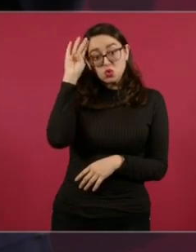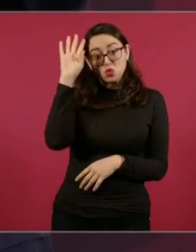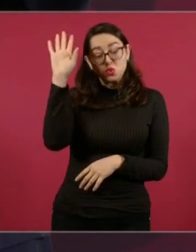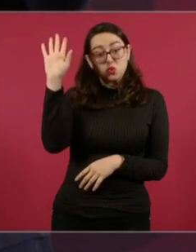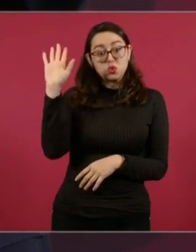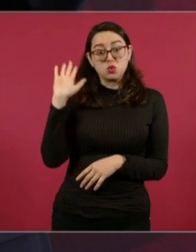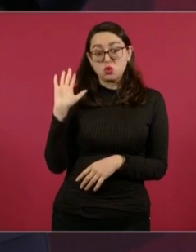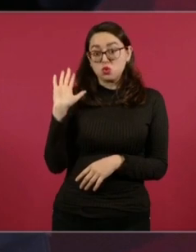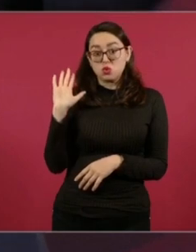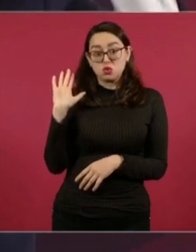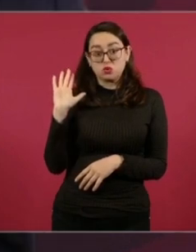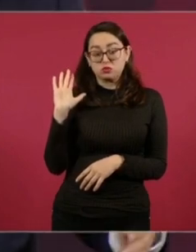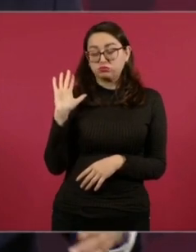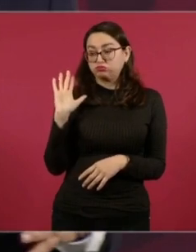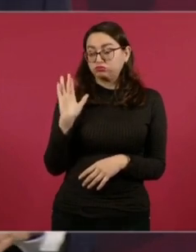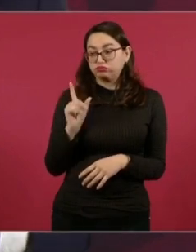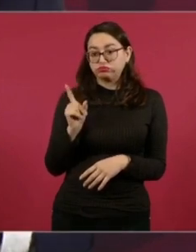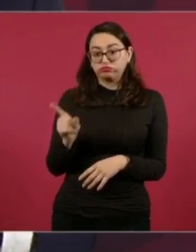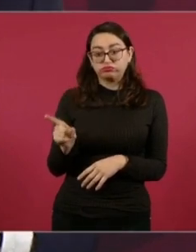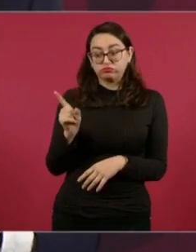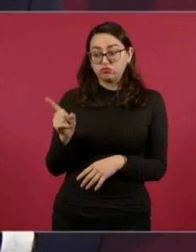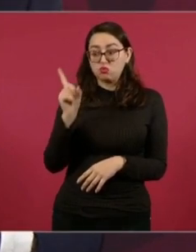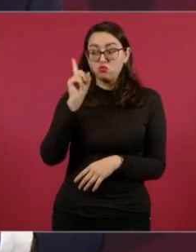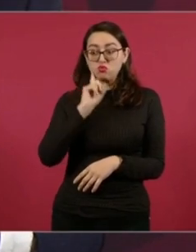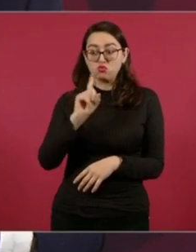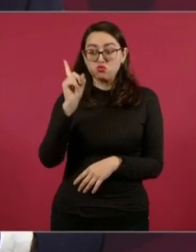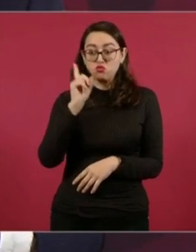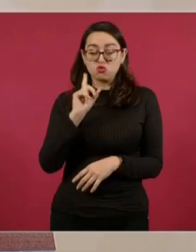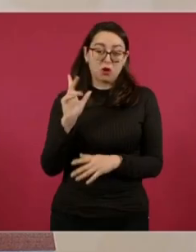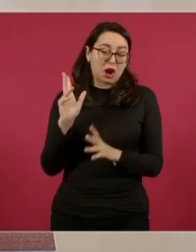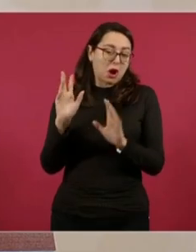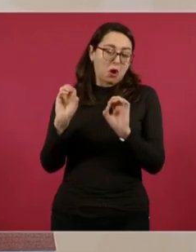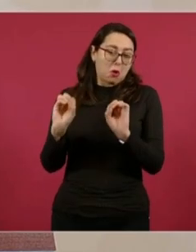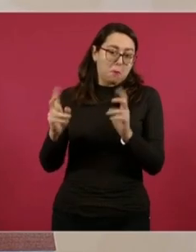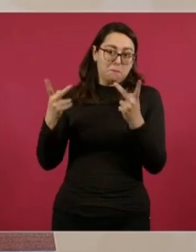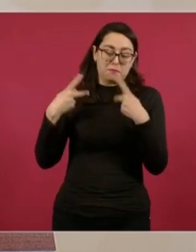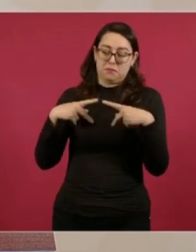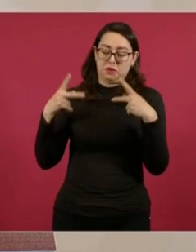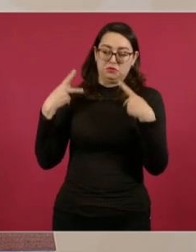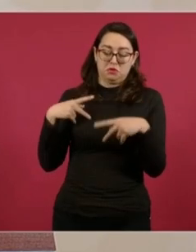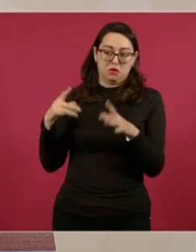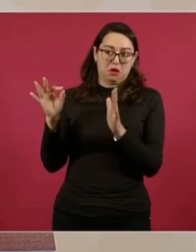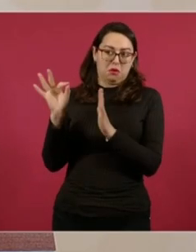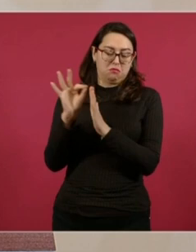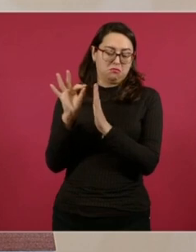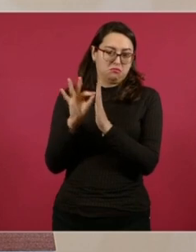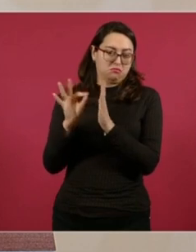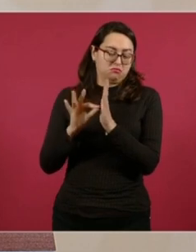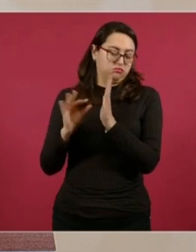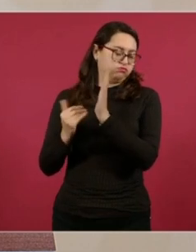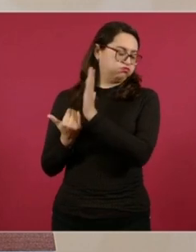está hasta las nubes en las encuestas.